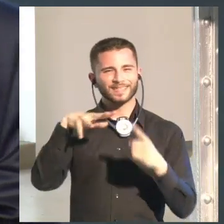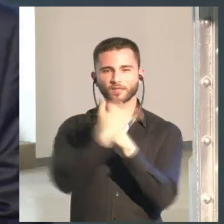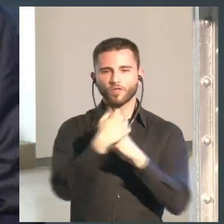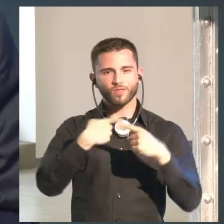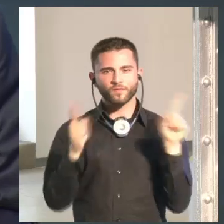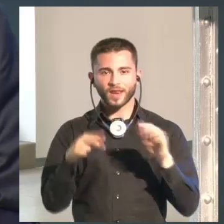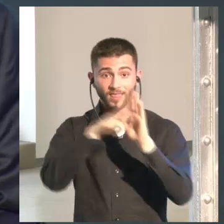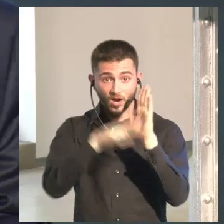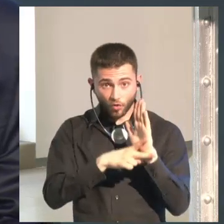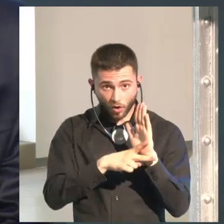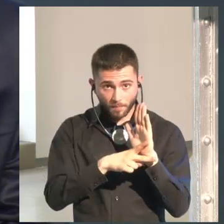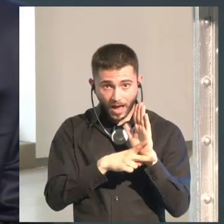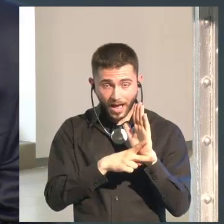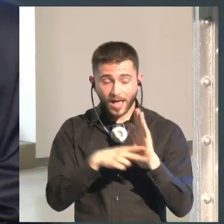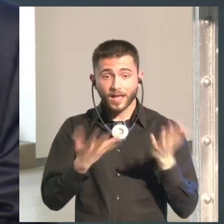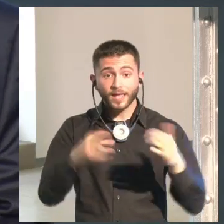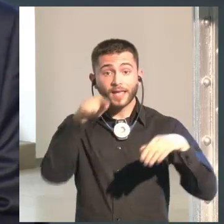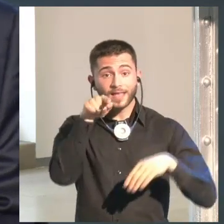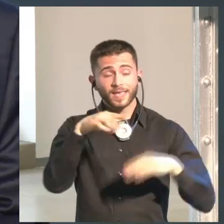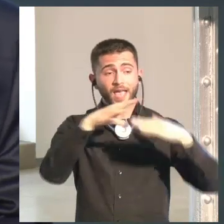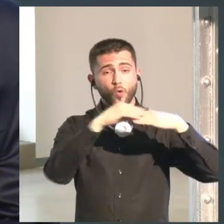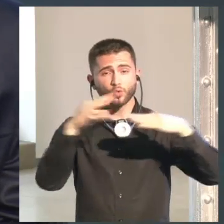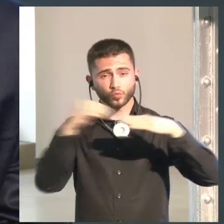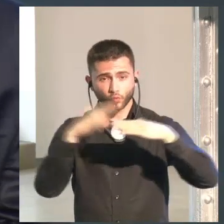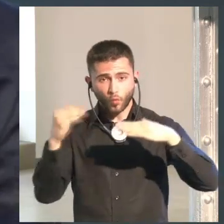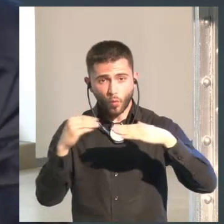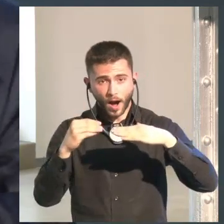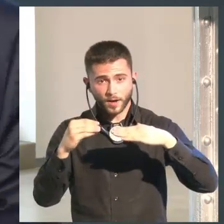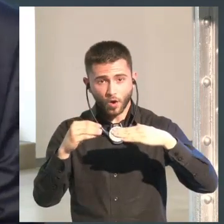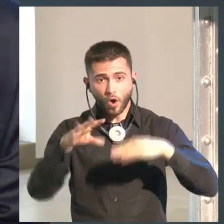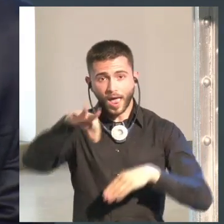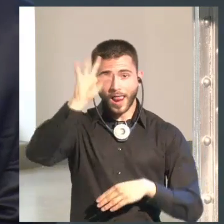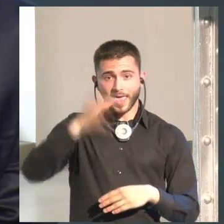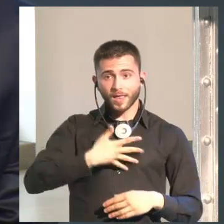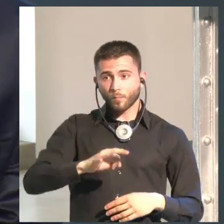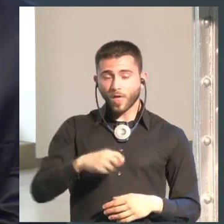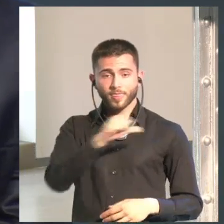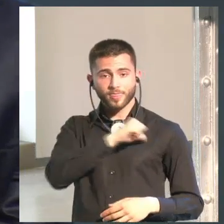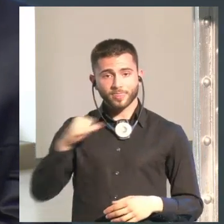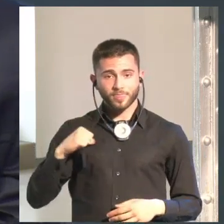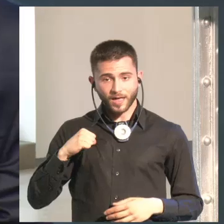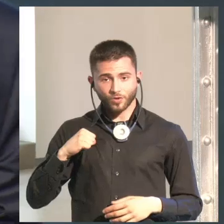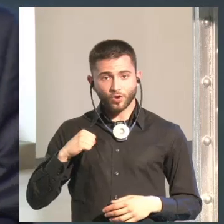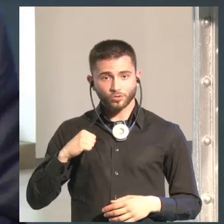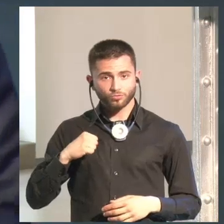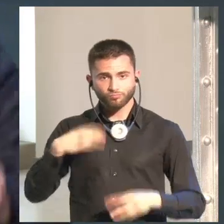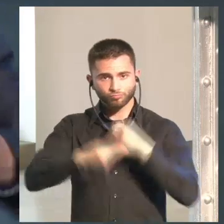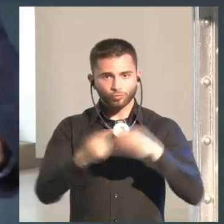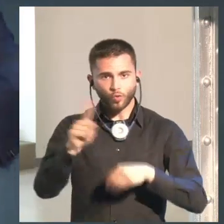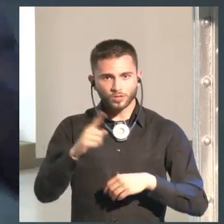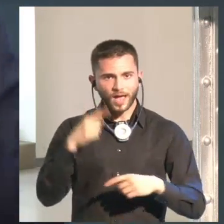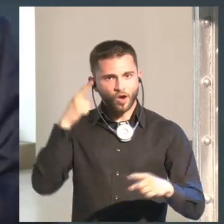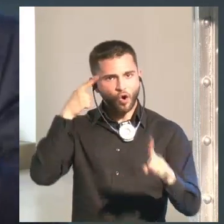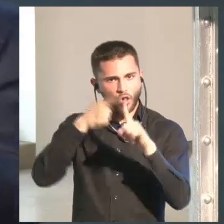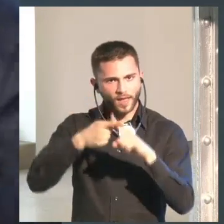La norma en esos casos es que el usuario tiene la posibilidad de elegir: no quiero que mis datos sean utilizados para fines comerciales. Tiene la